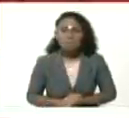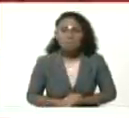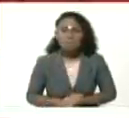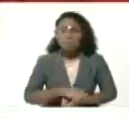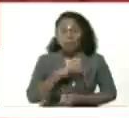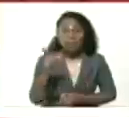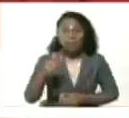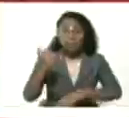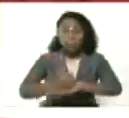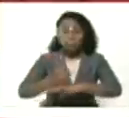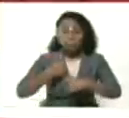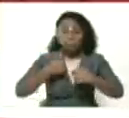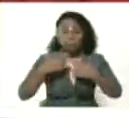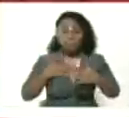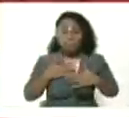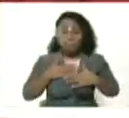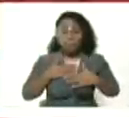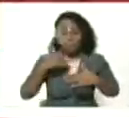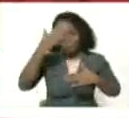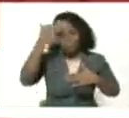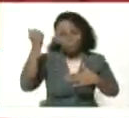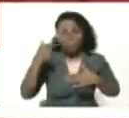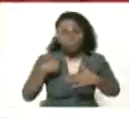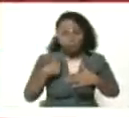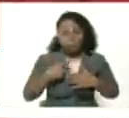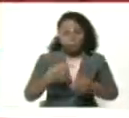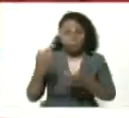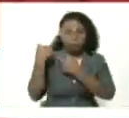Eso fue culpa mía, pero lo asumo, pues.